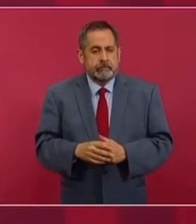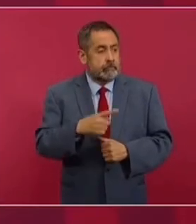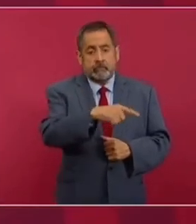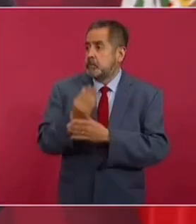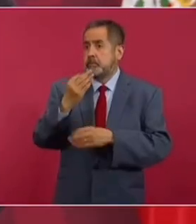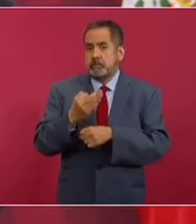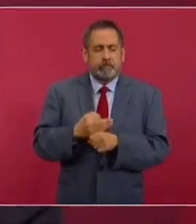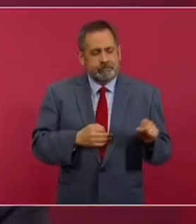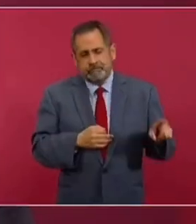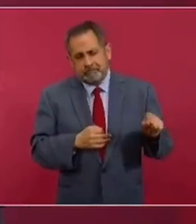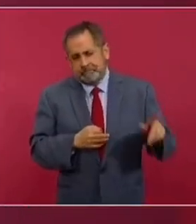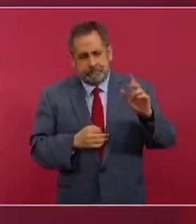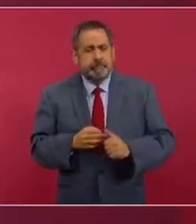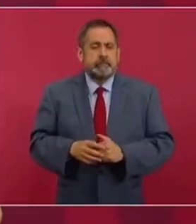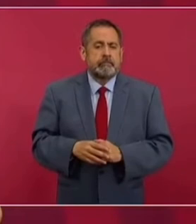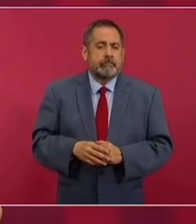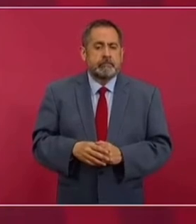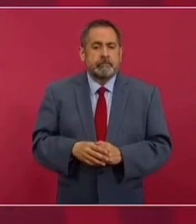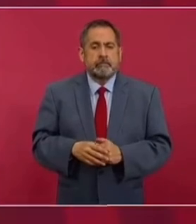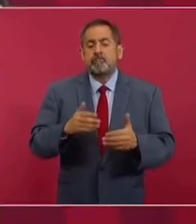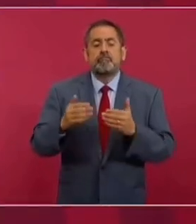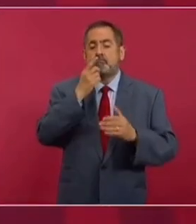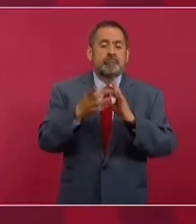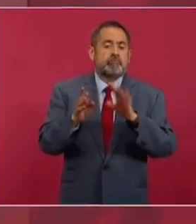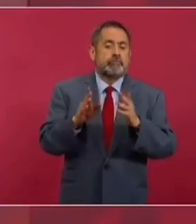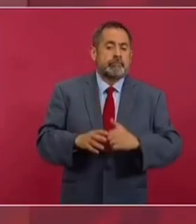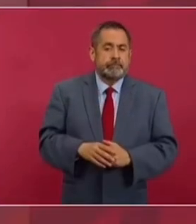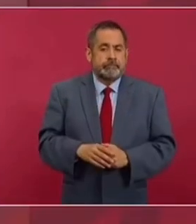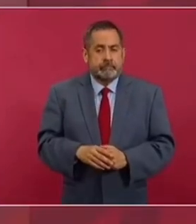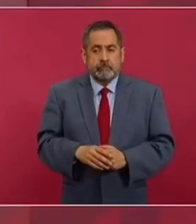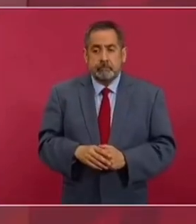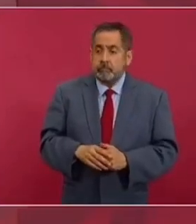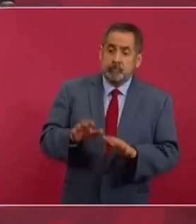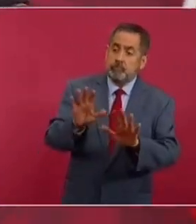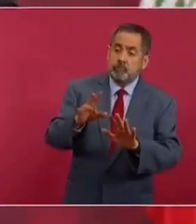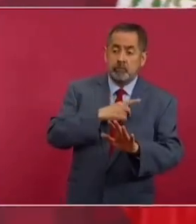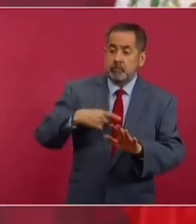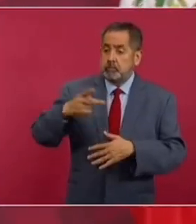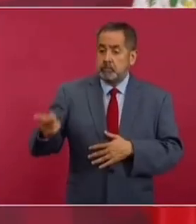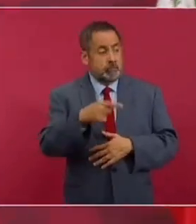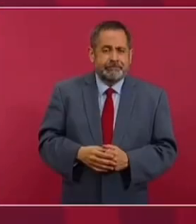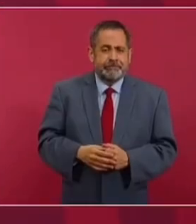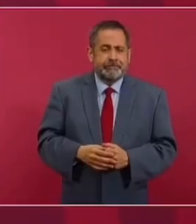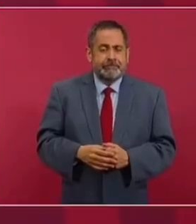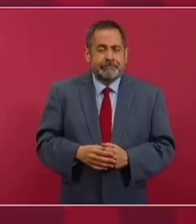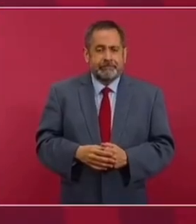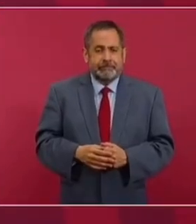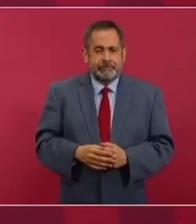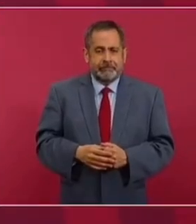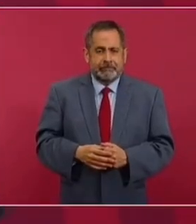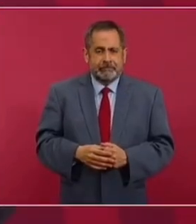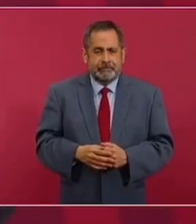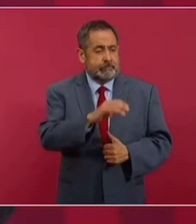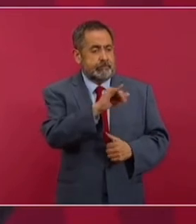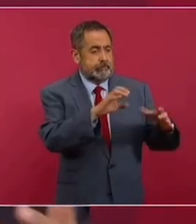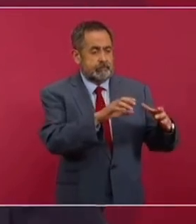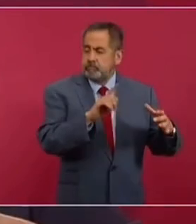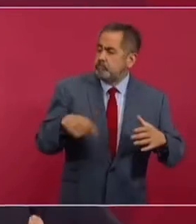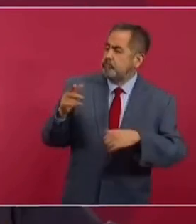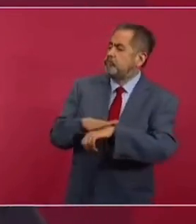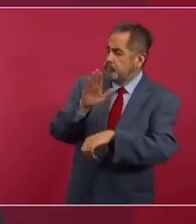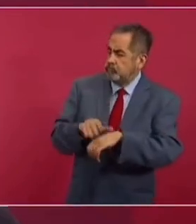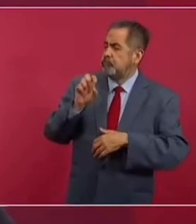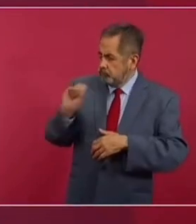comportado siempre. Porque ahora hasta dicen, ¿cómo vas a cuestionar al INE si nosotros te calificamos la elección para